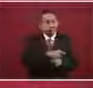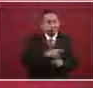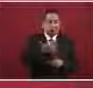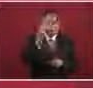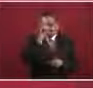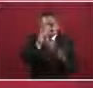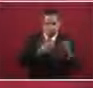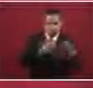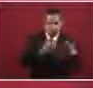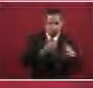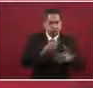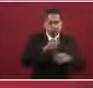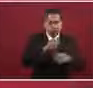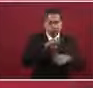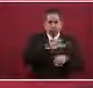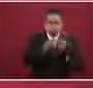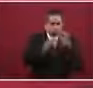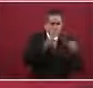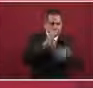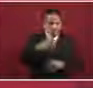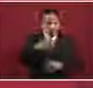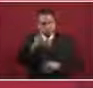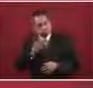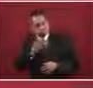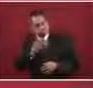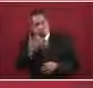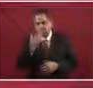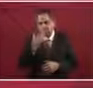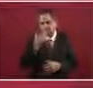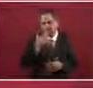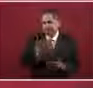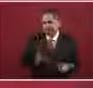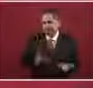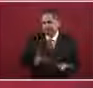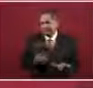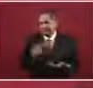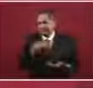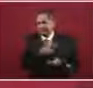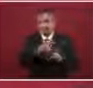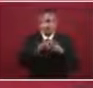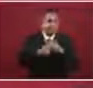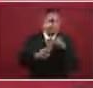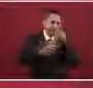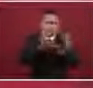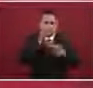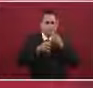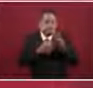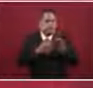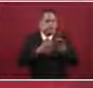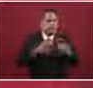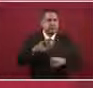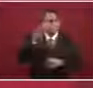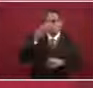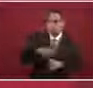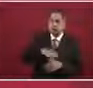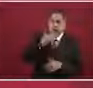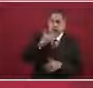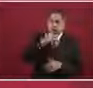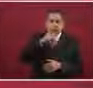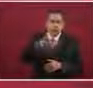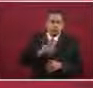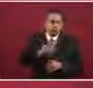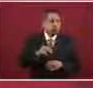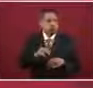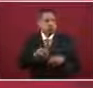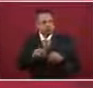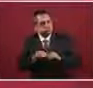la Comunicación, yo veo con buenos ojos que se haya iniciado esta campaña para fomentar la